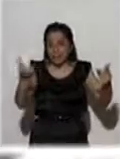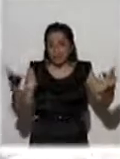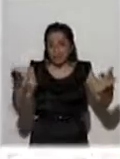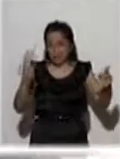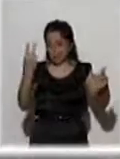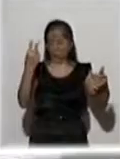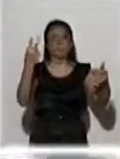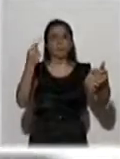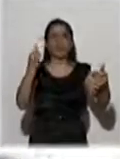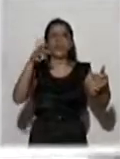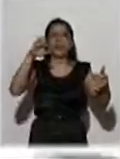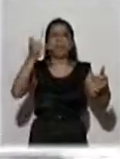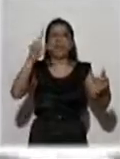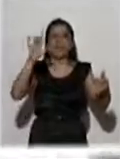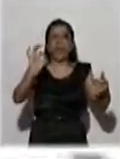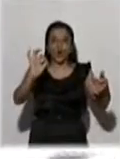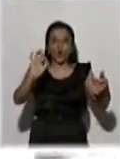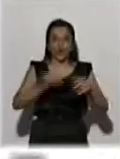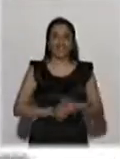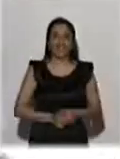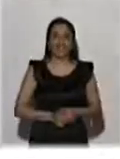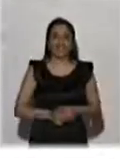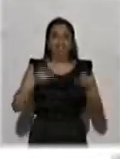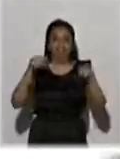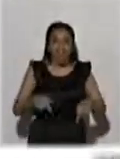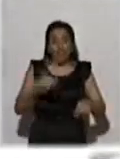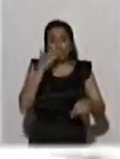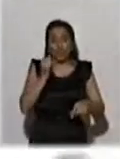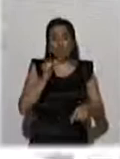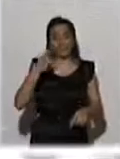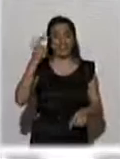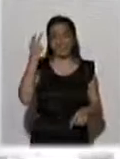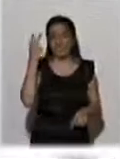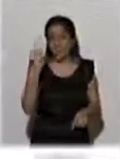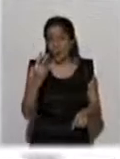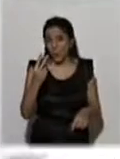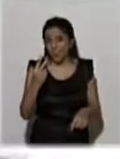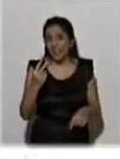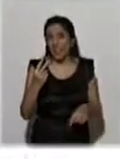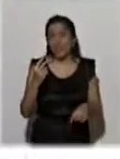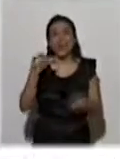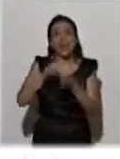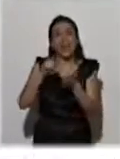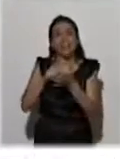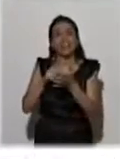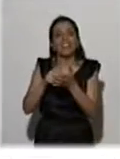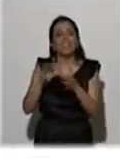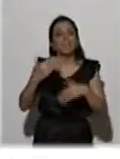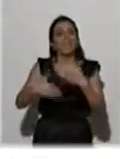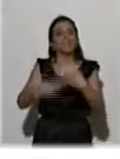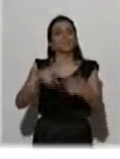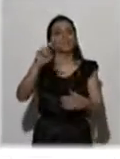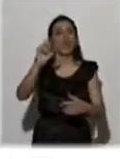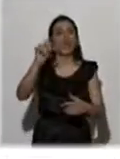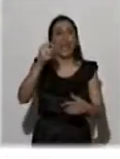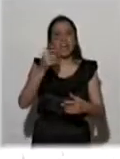la segunda cocina de cocaína más grande del país, rutas donde se hacen multas por foquitos quemados, pero en definitiva son colaboradores para los narcos.